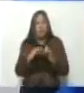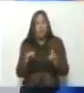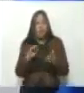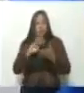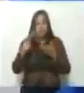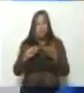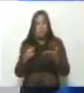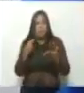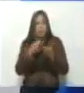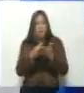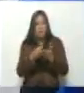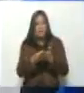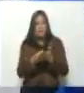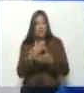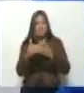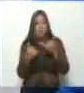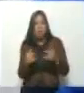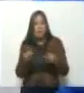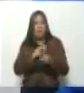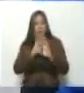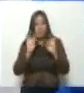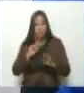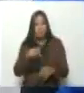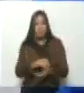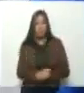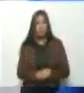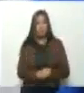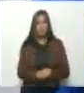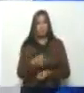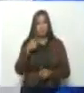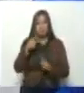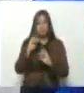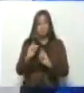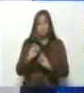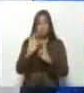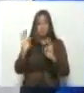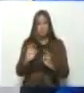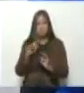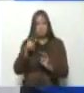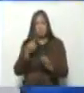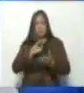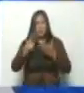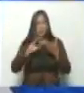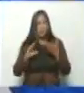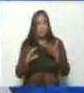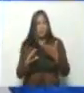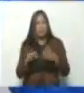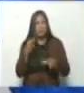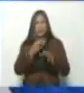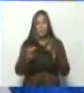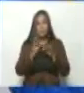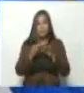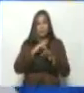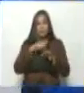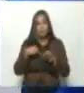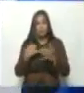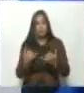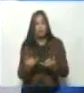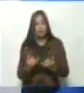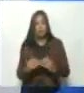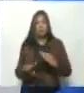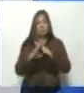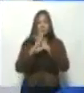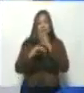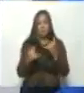carácter financiero, de recurso económico, a partir de la característica del Petro. Estamos trabajando ya a aplicar las